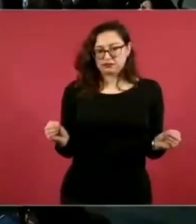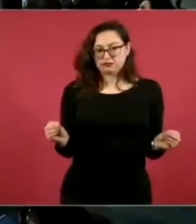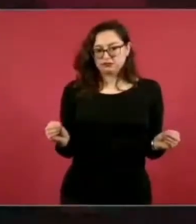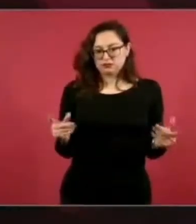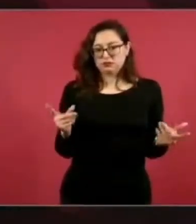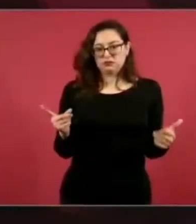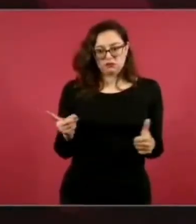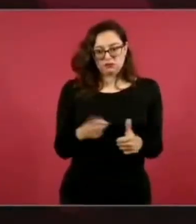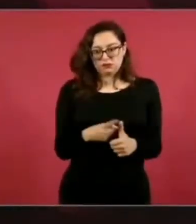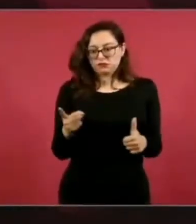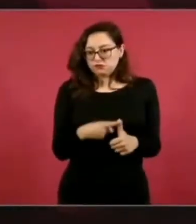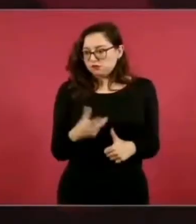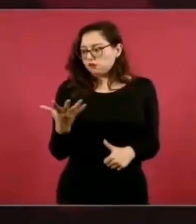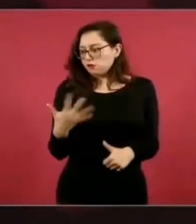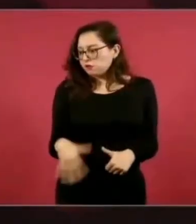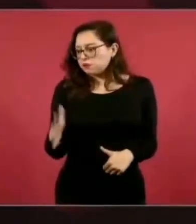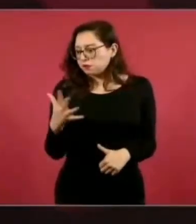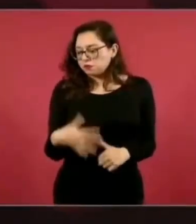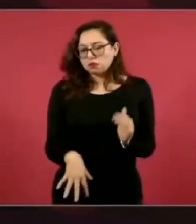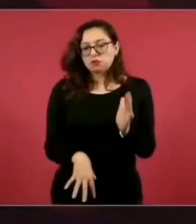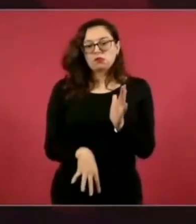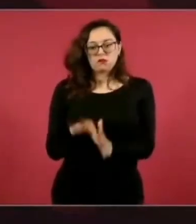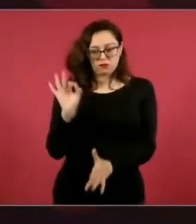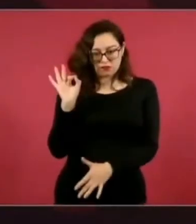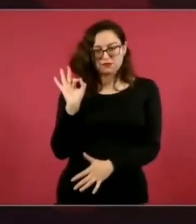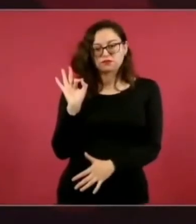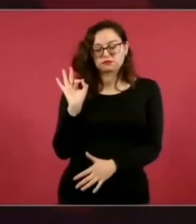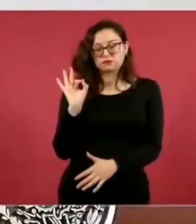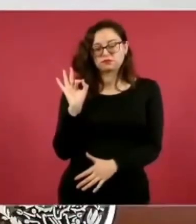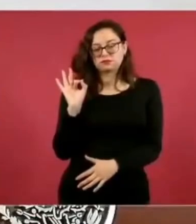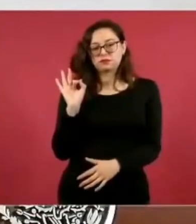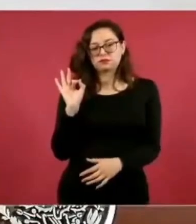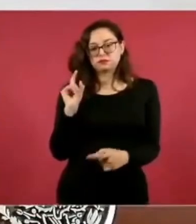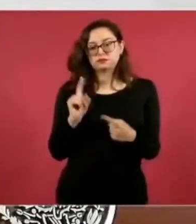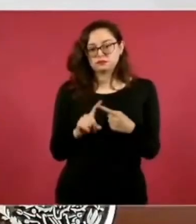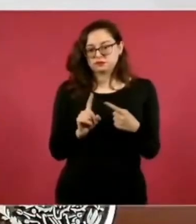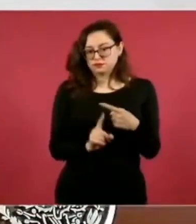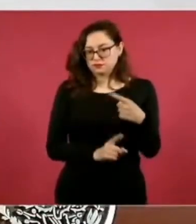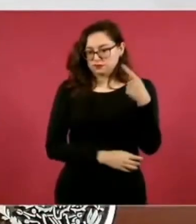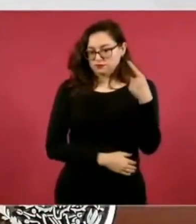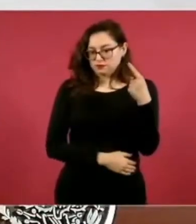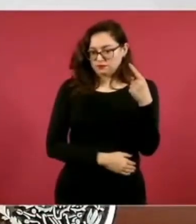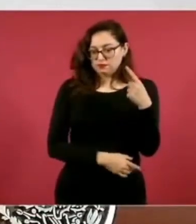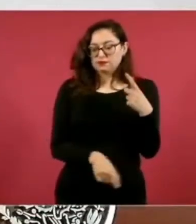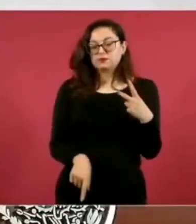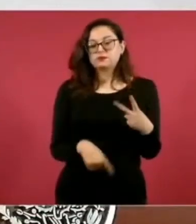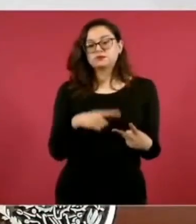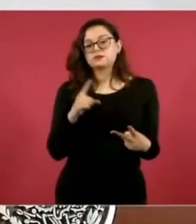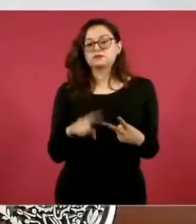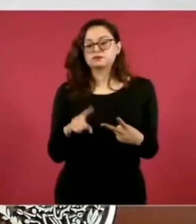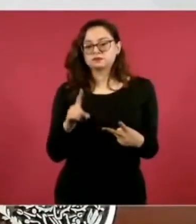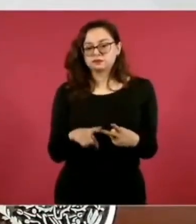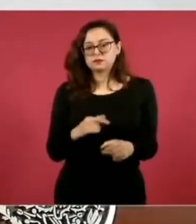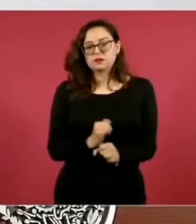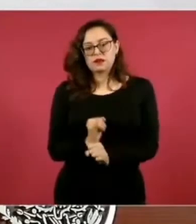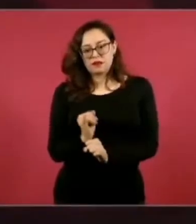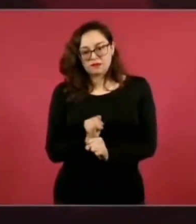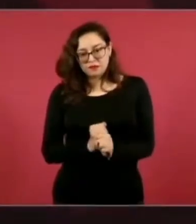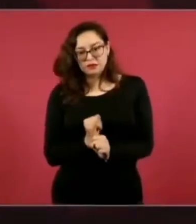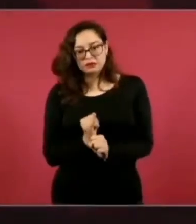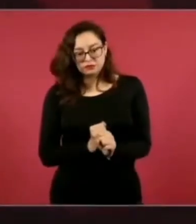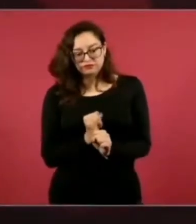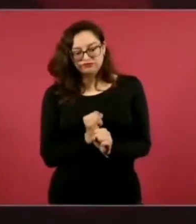Eso es lo primero, y ojalá y se encuentre con vida, eso es lo primero. Y luego hacer la investigación